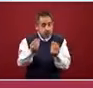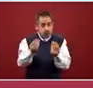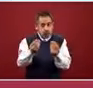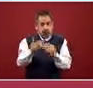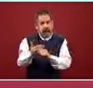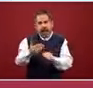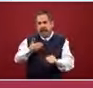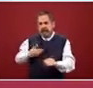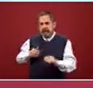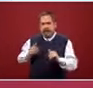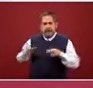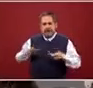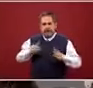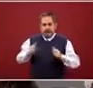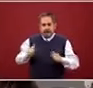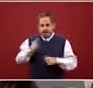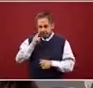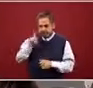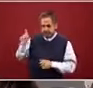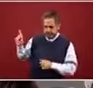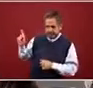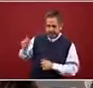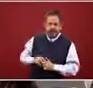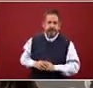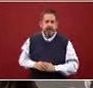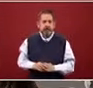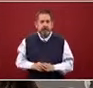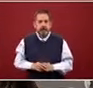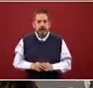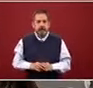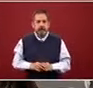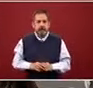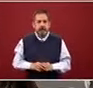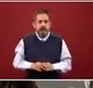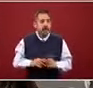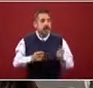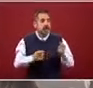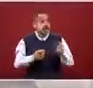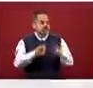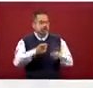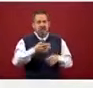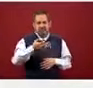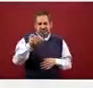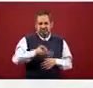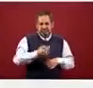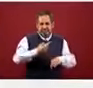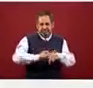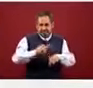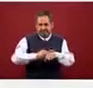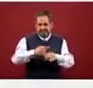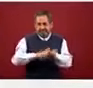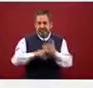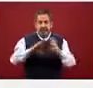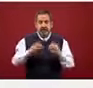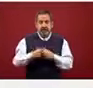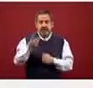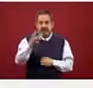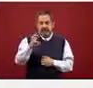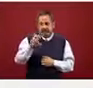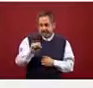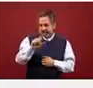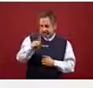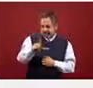diarios. Regreso a la tabla. Lo que vemos aquí es de los casos confirmados, que son